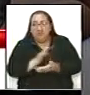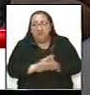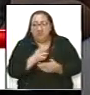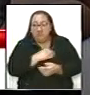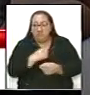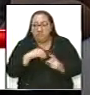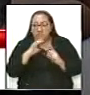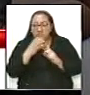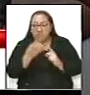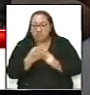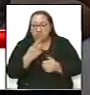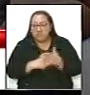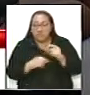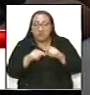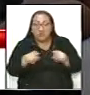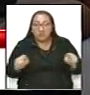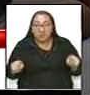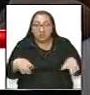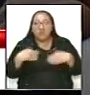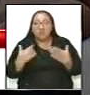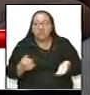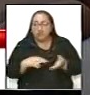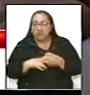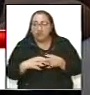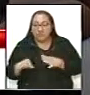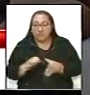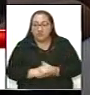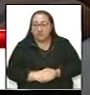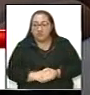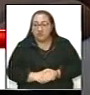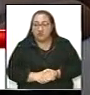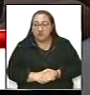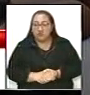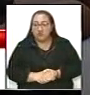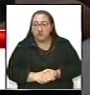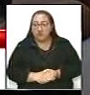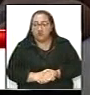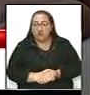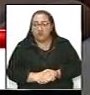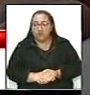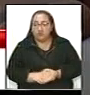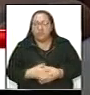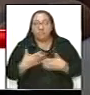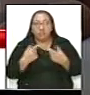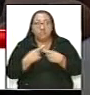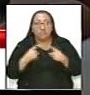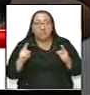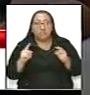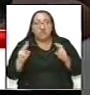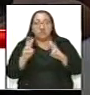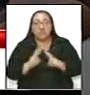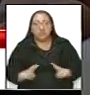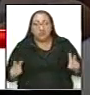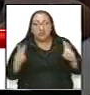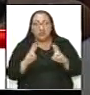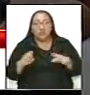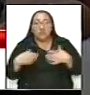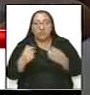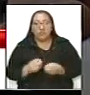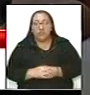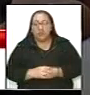Ministerio de Cultura para que esto pueda ser difundido, pueda ser revalorado y